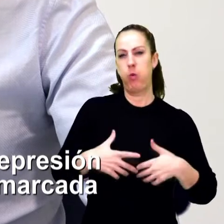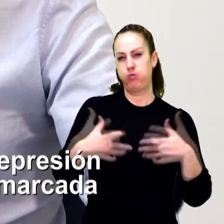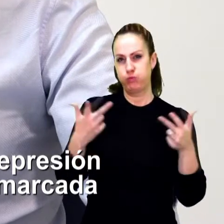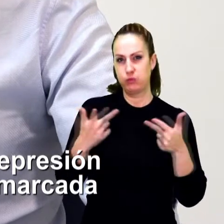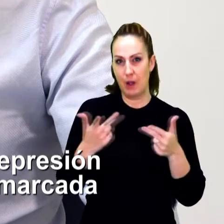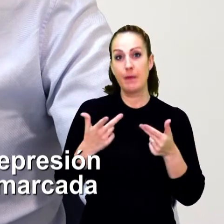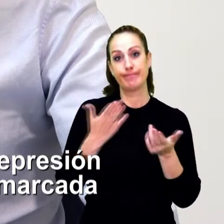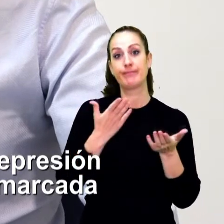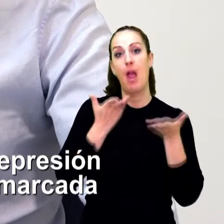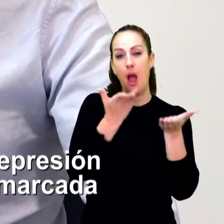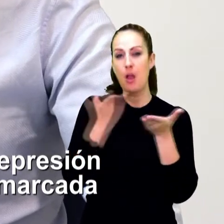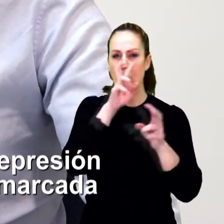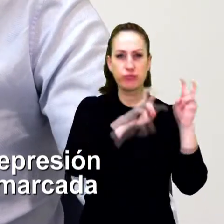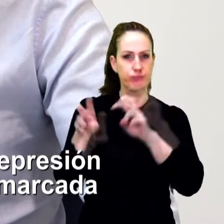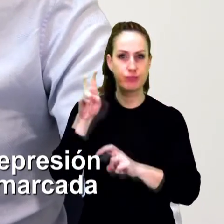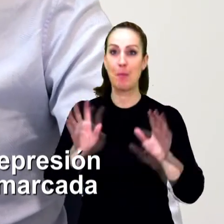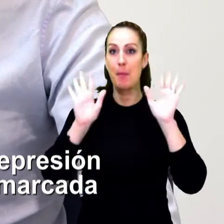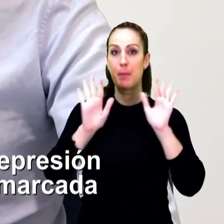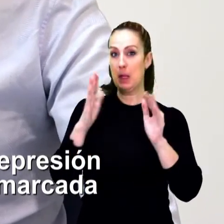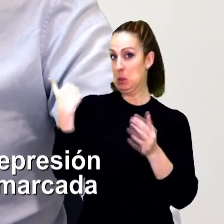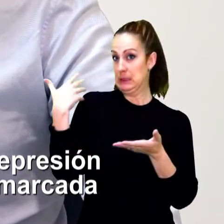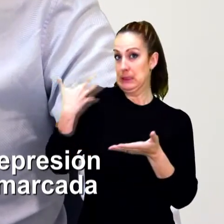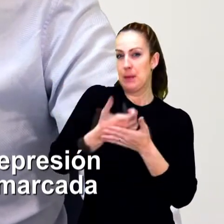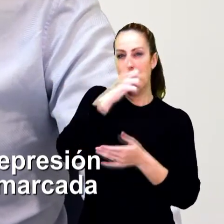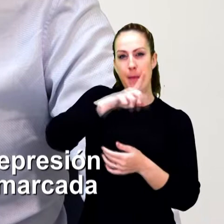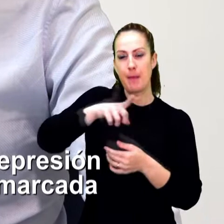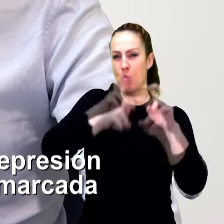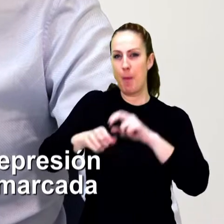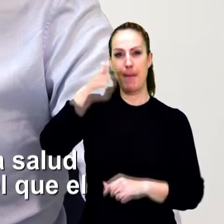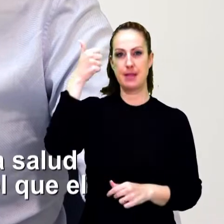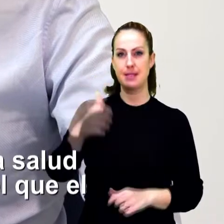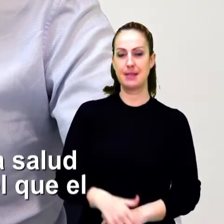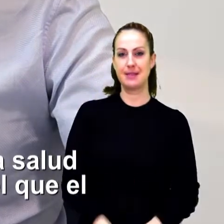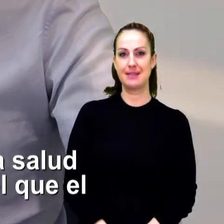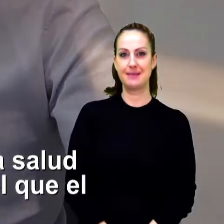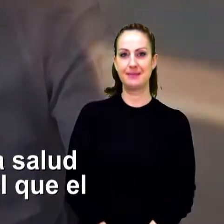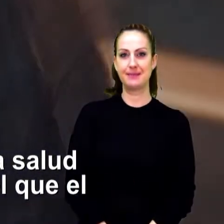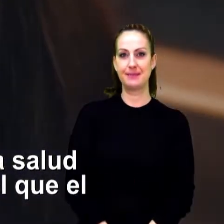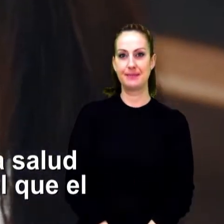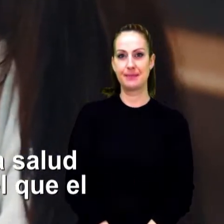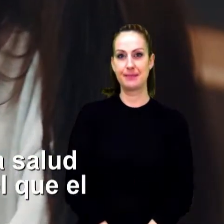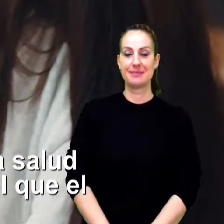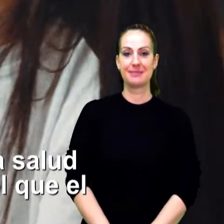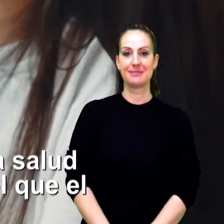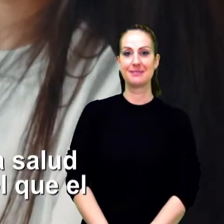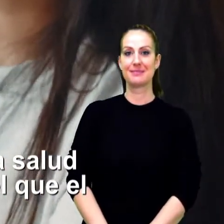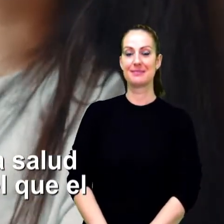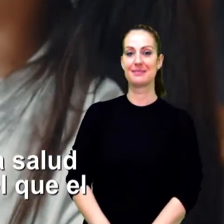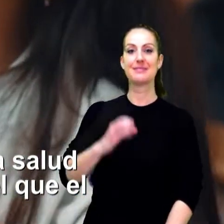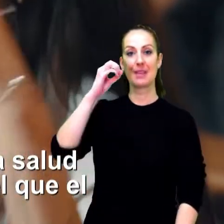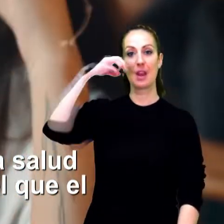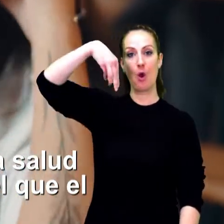de ayuda para problemas de depresión, ansiedad, que estamos viendo que es muy marcada en estos últimos meses, ¿no? La